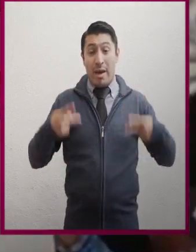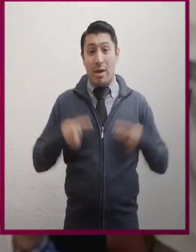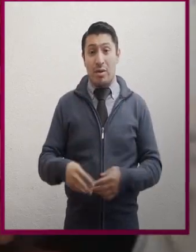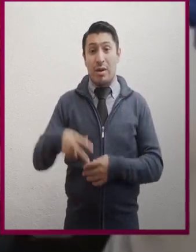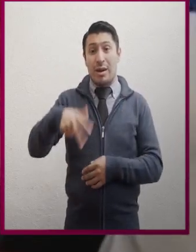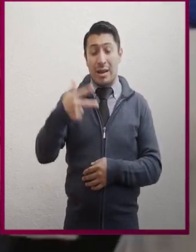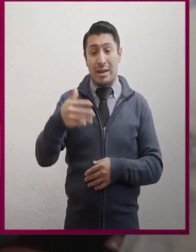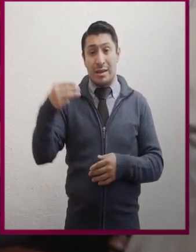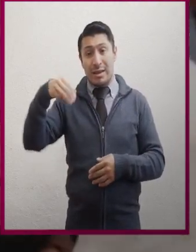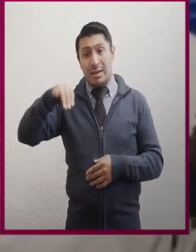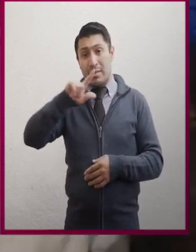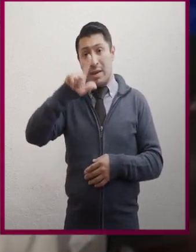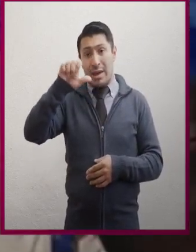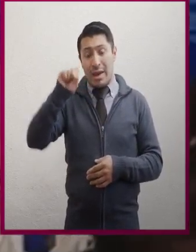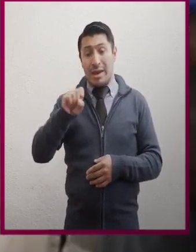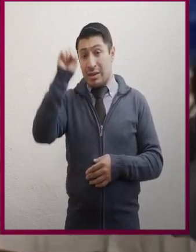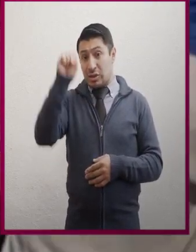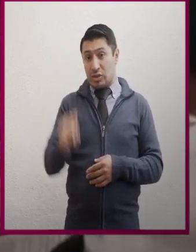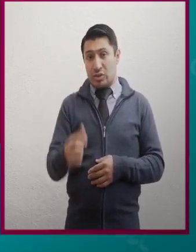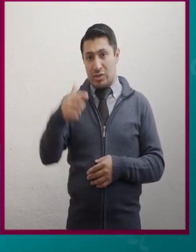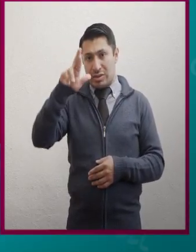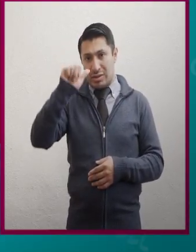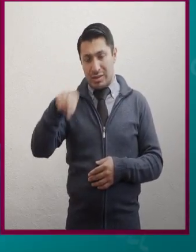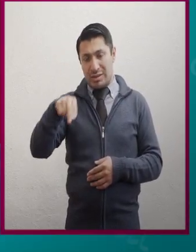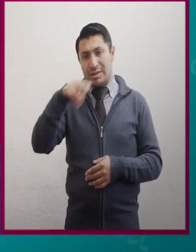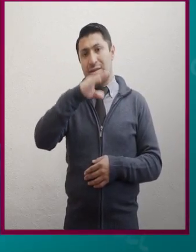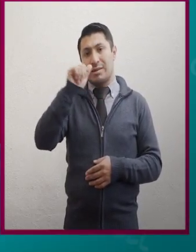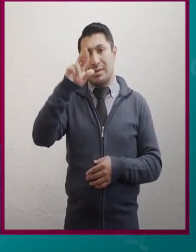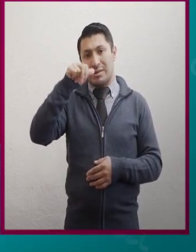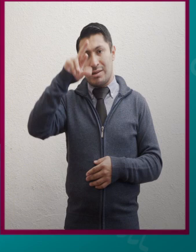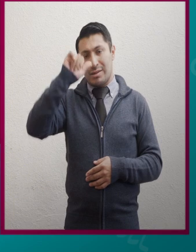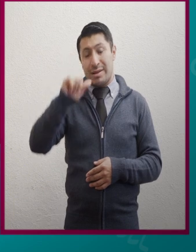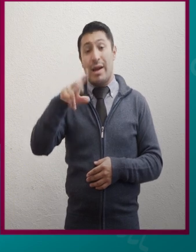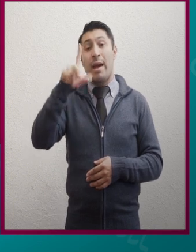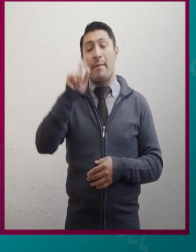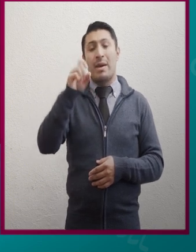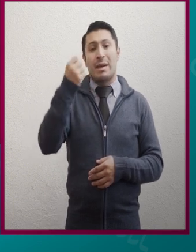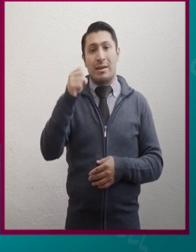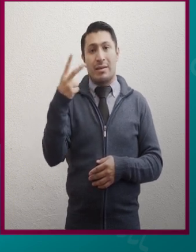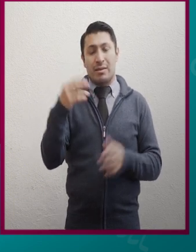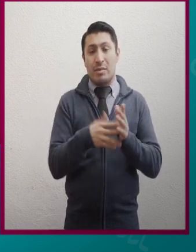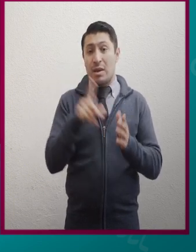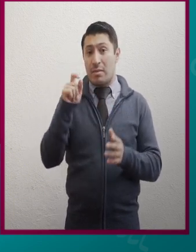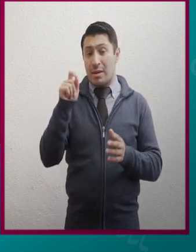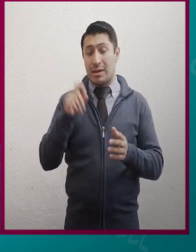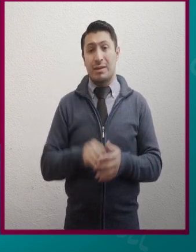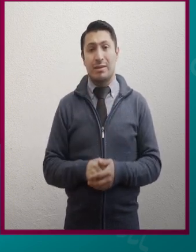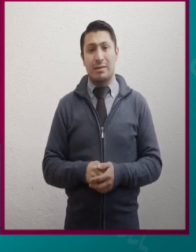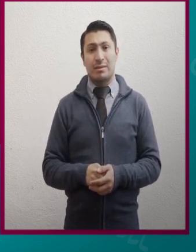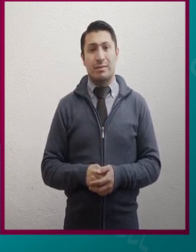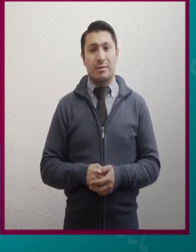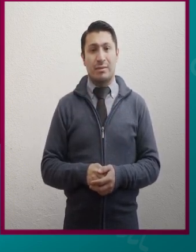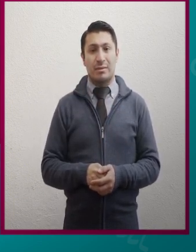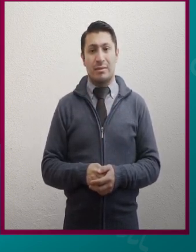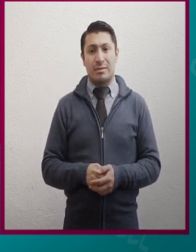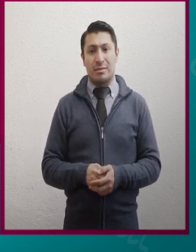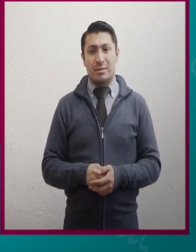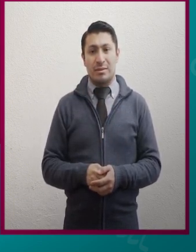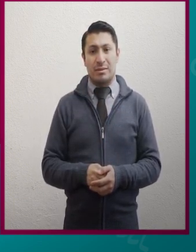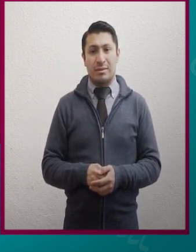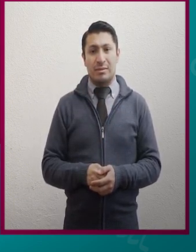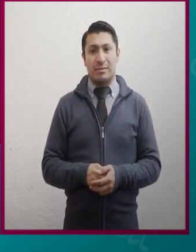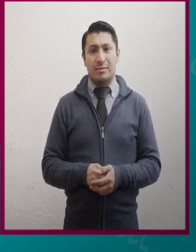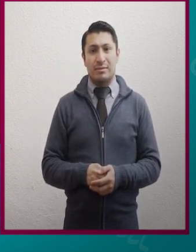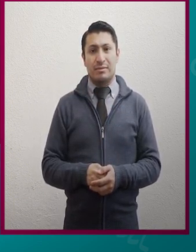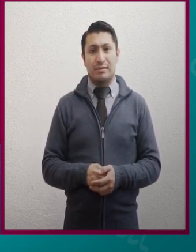Canaria, el 20 de septiembre de 2020. ¿Estoy en maniobra, qué? Sí, Héctor, nos han dicho